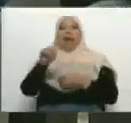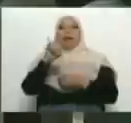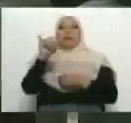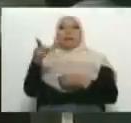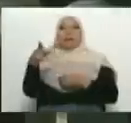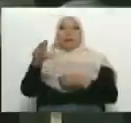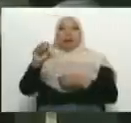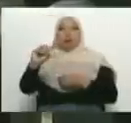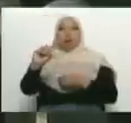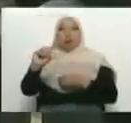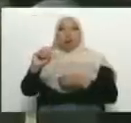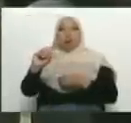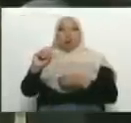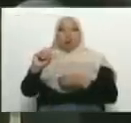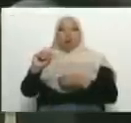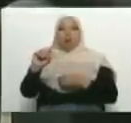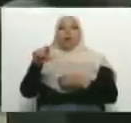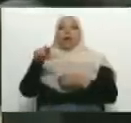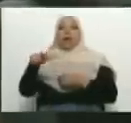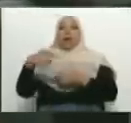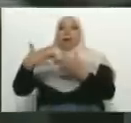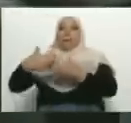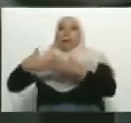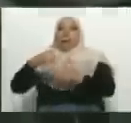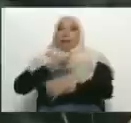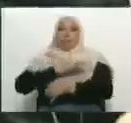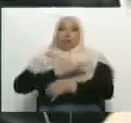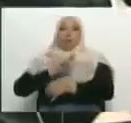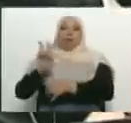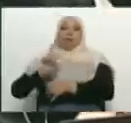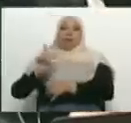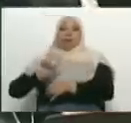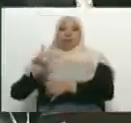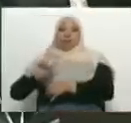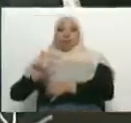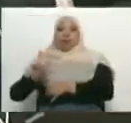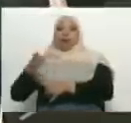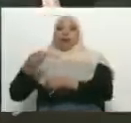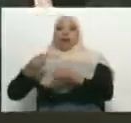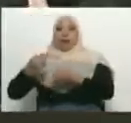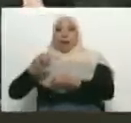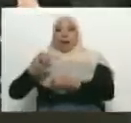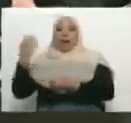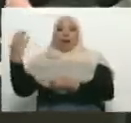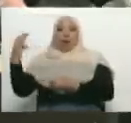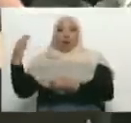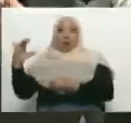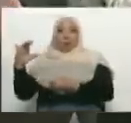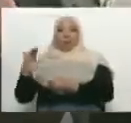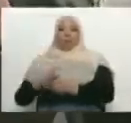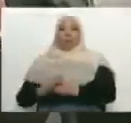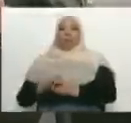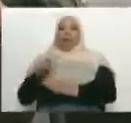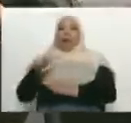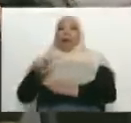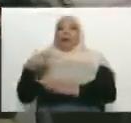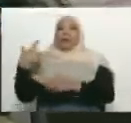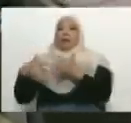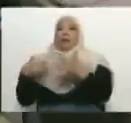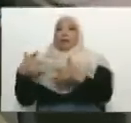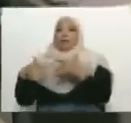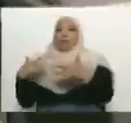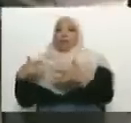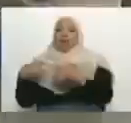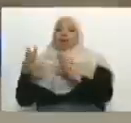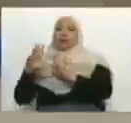Venezuela, que venía ya gestándose desde inicio de este año en toda esta trama